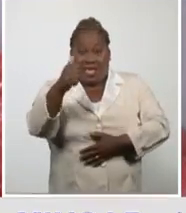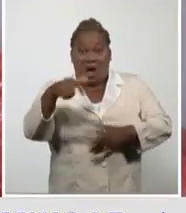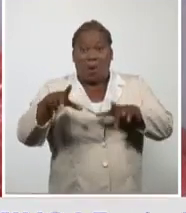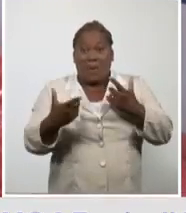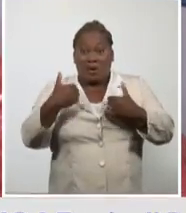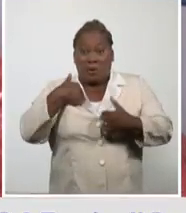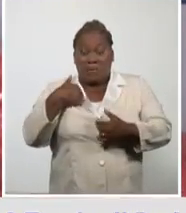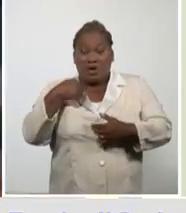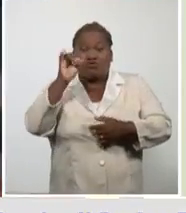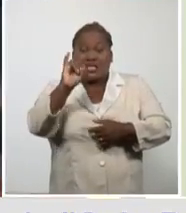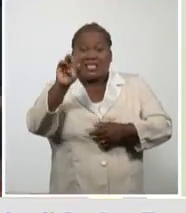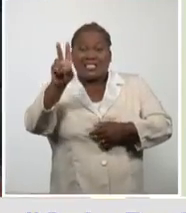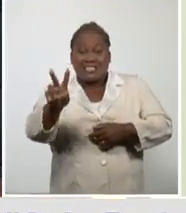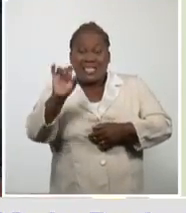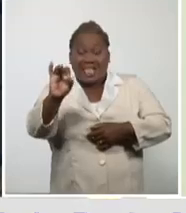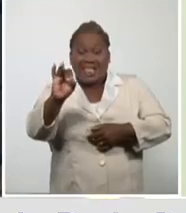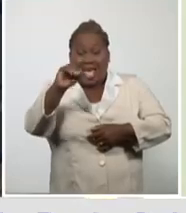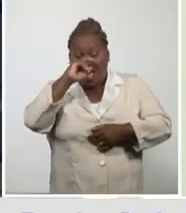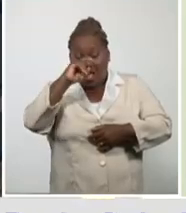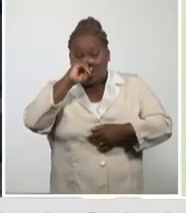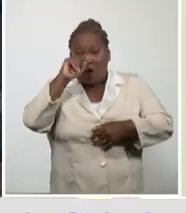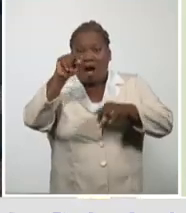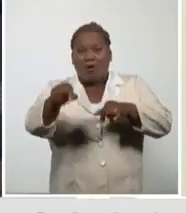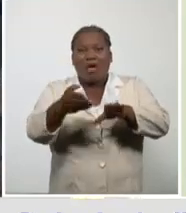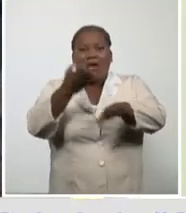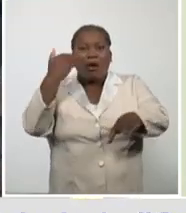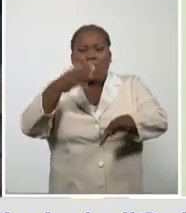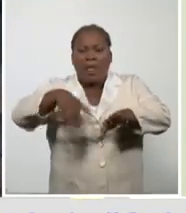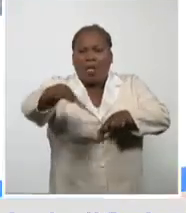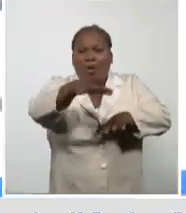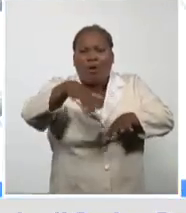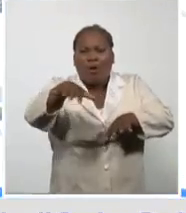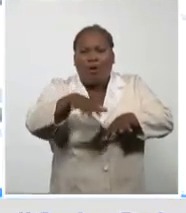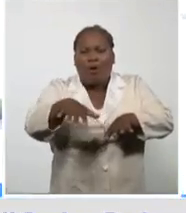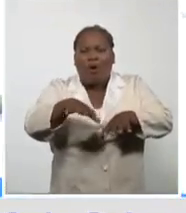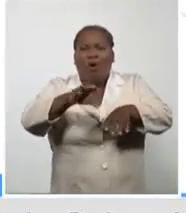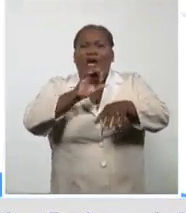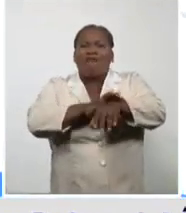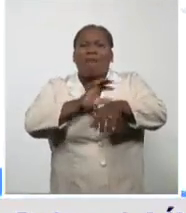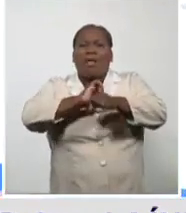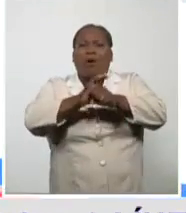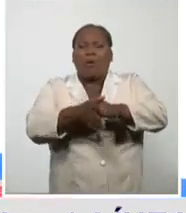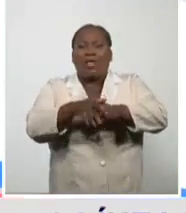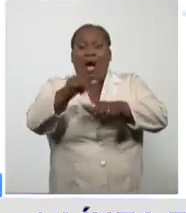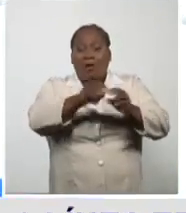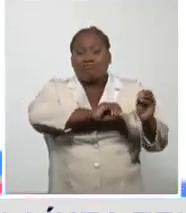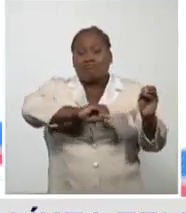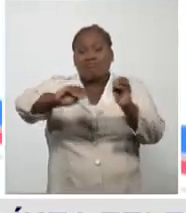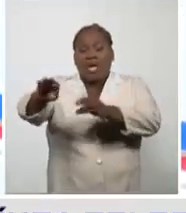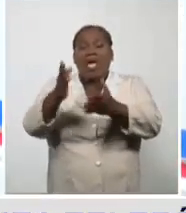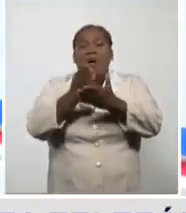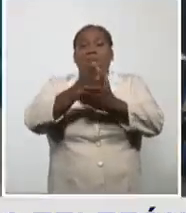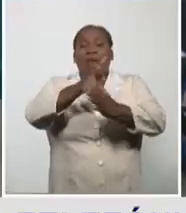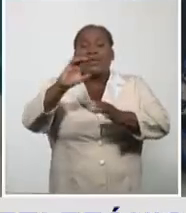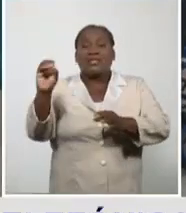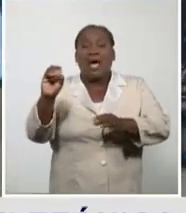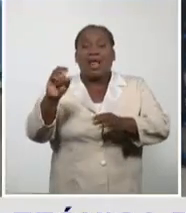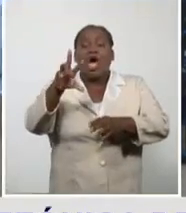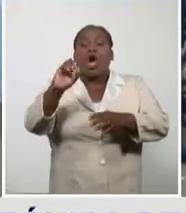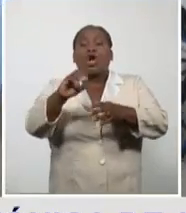estoy? Contentísimo. Ahora recuperados de la COVID-19, regresan a la Escuela Especial Rolando Pérez Quintosa,